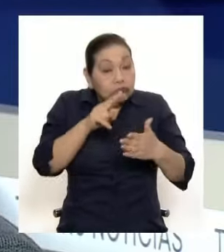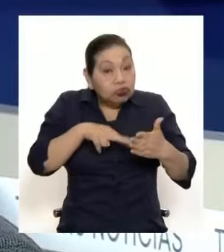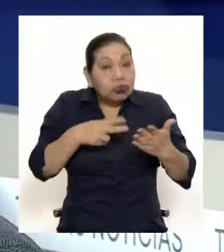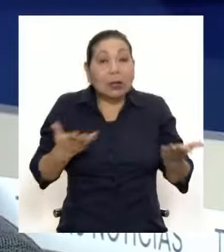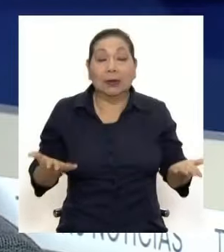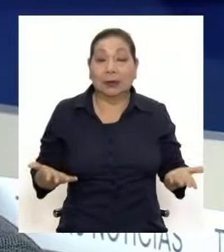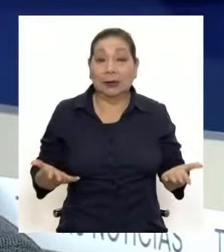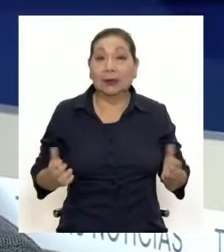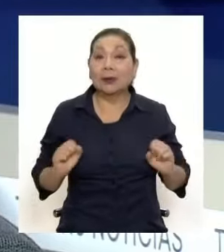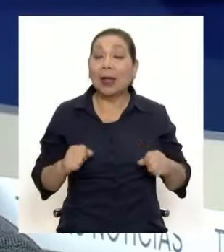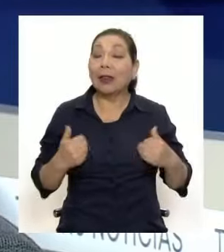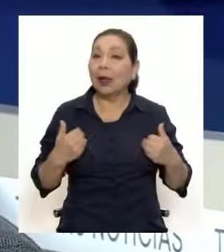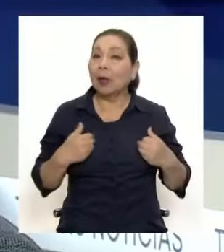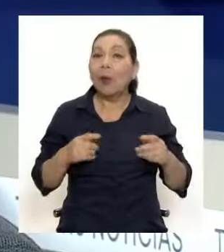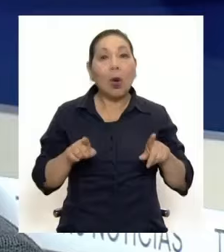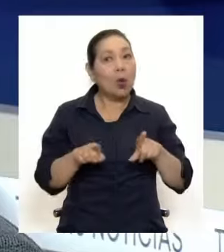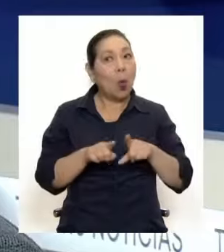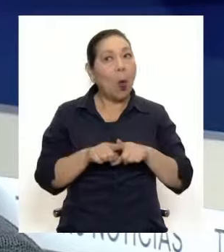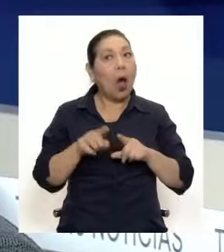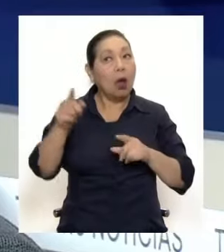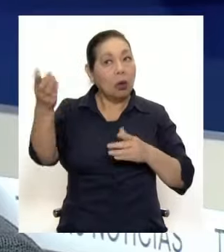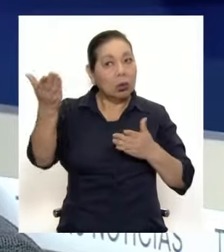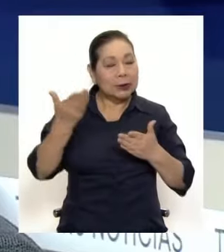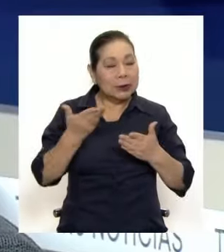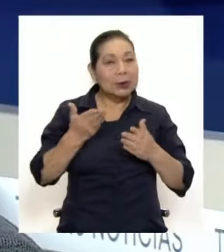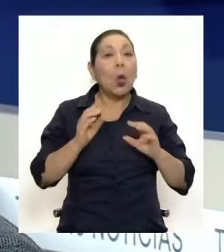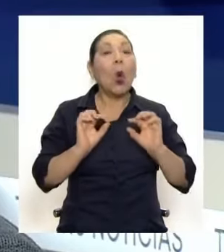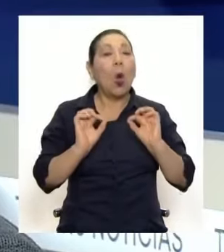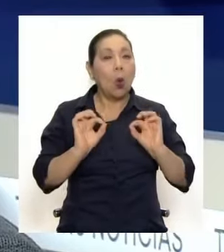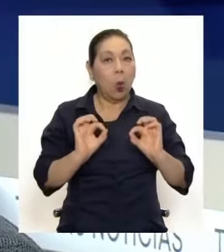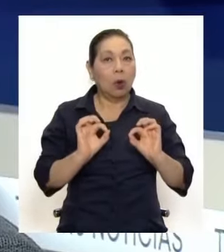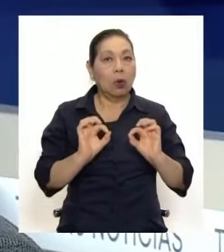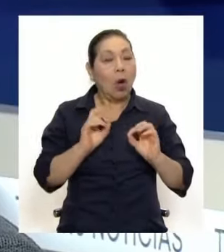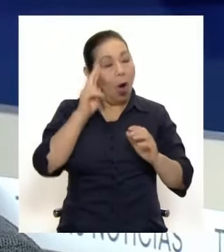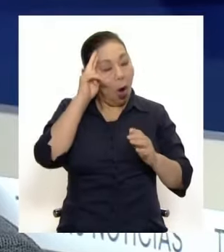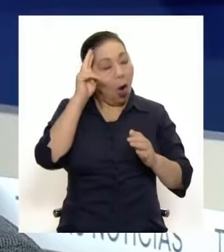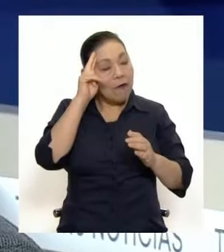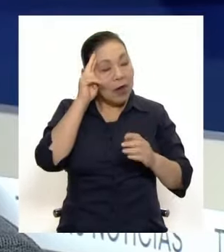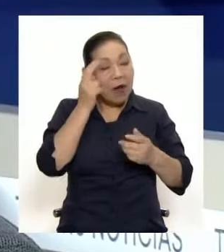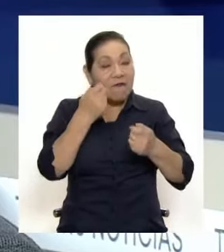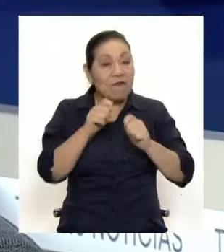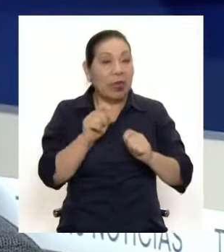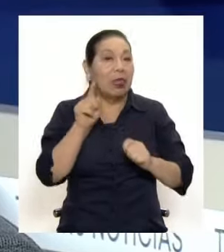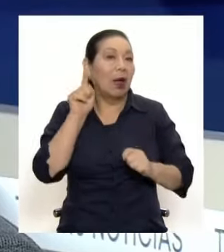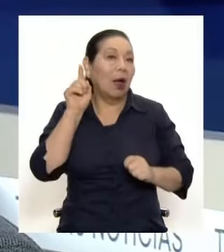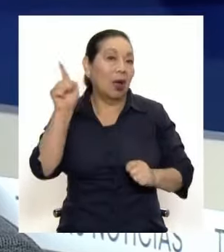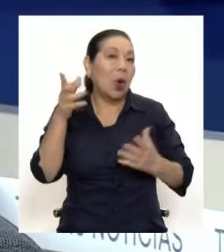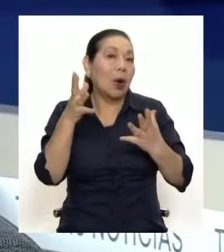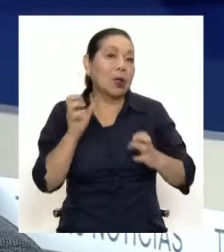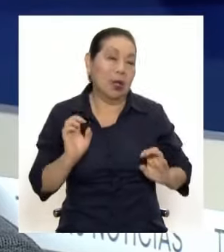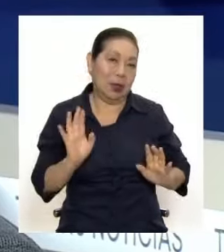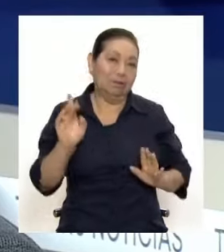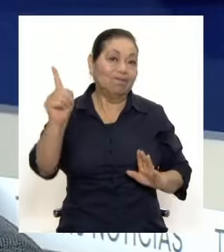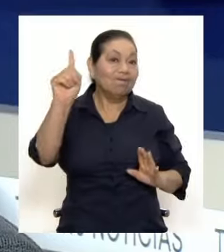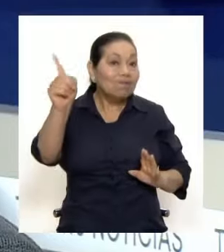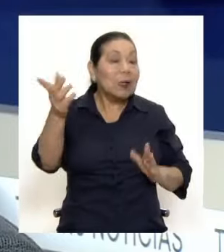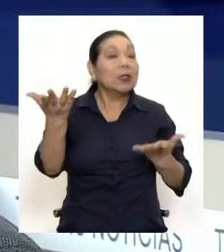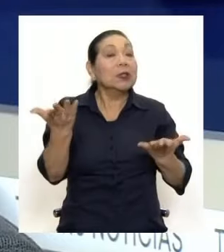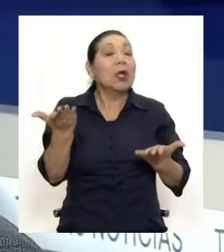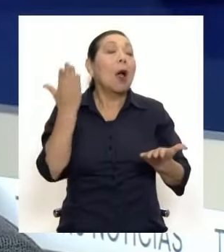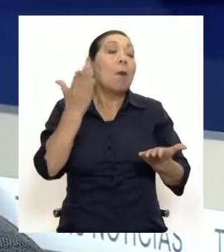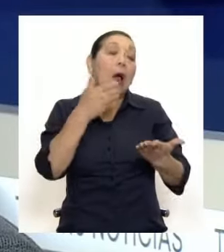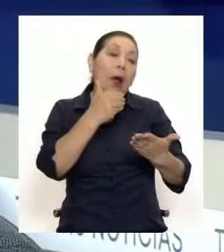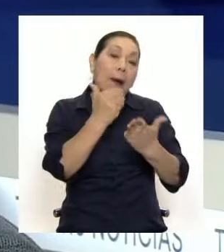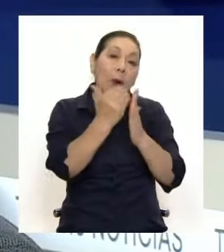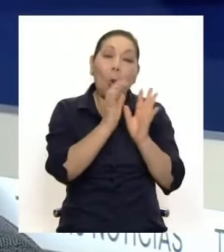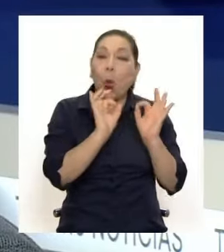ese ese sentido nosotros tenemos que alcanzar los estándares también de confiabilidad técnica que ellos exigen para que